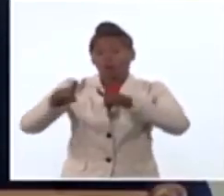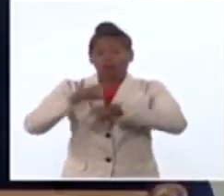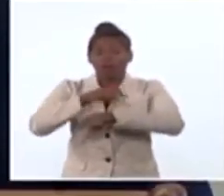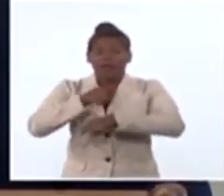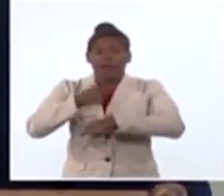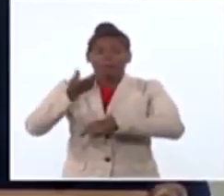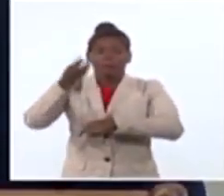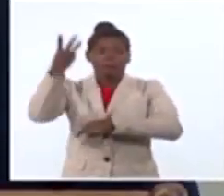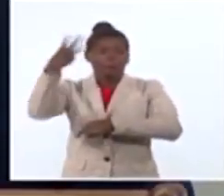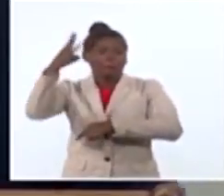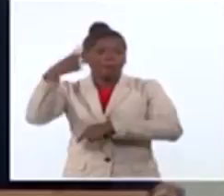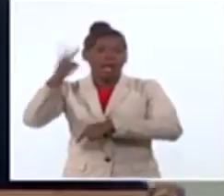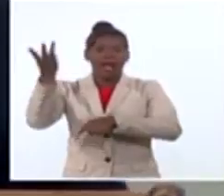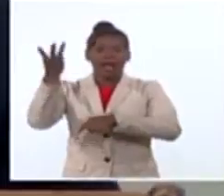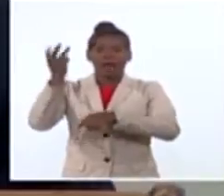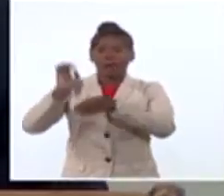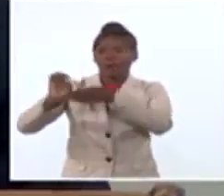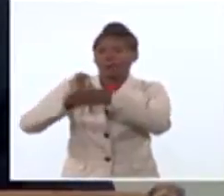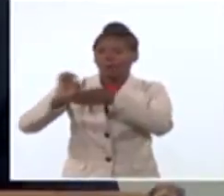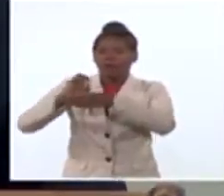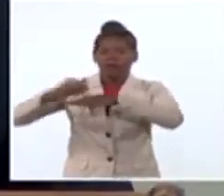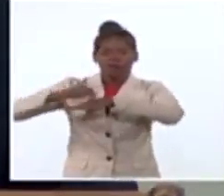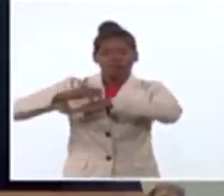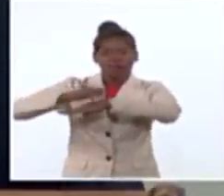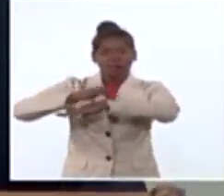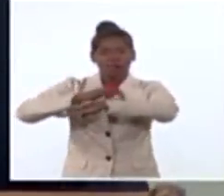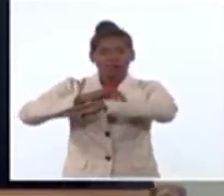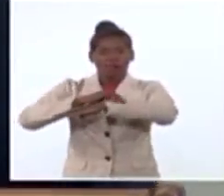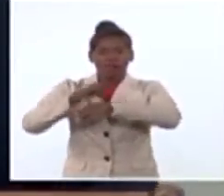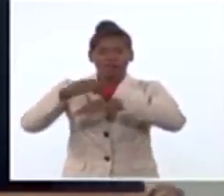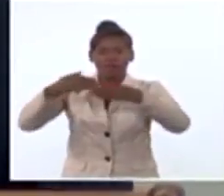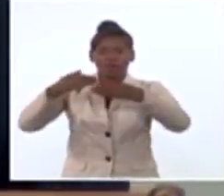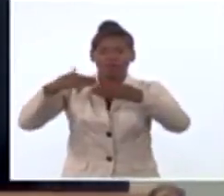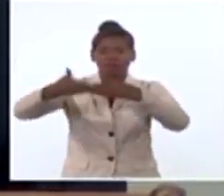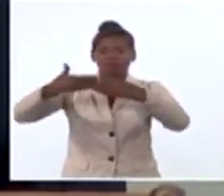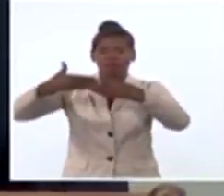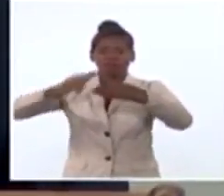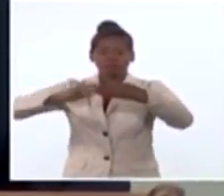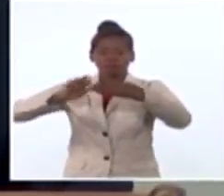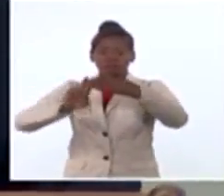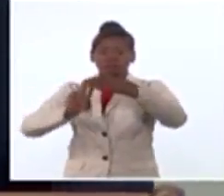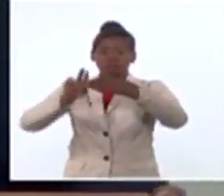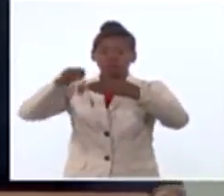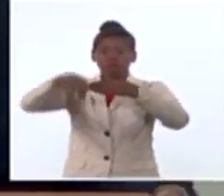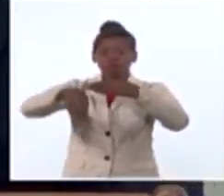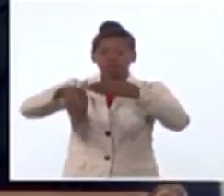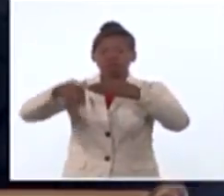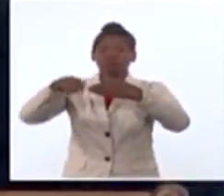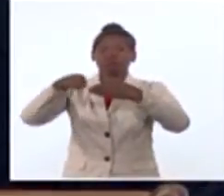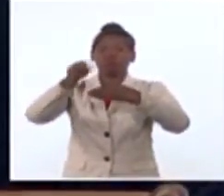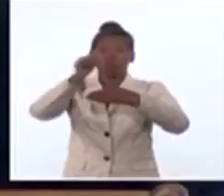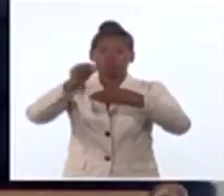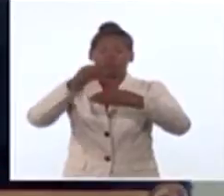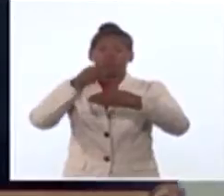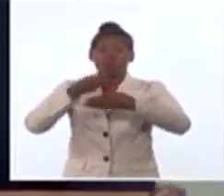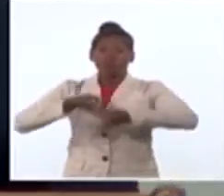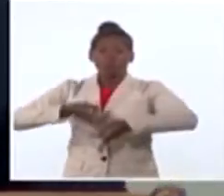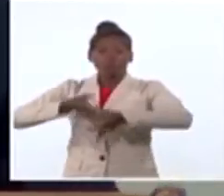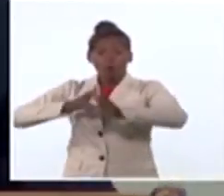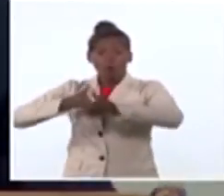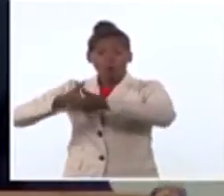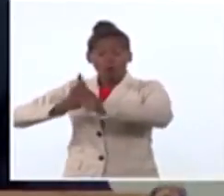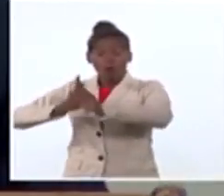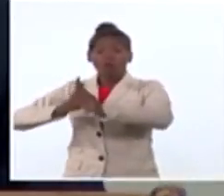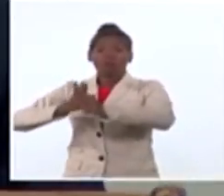irregular. Sorprende el cinismo con que el gobierno de los Estados Unidos